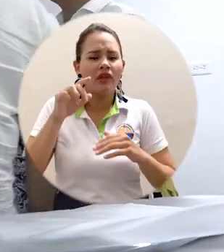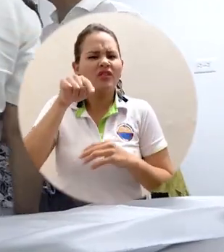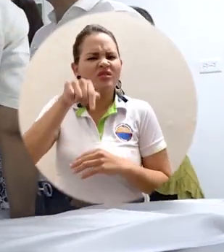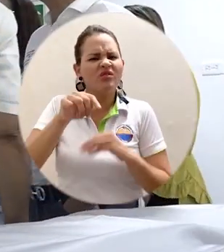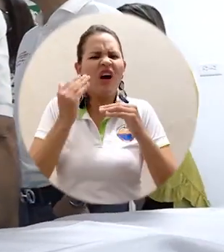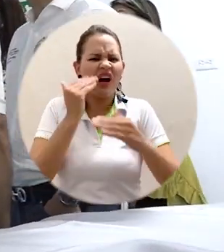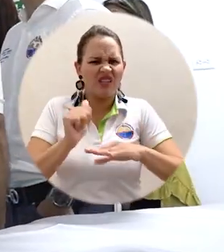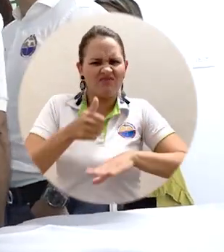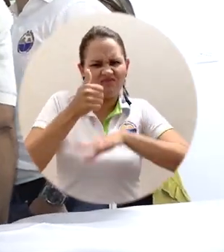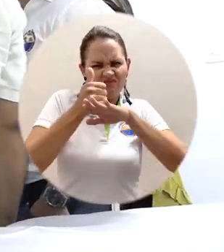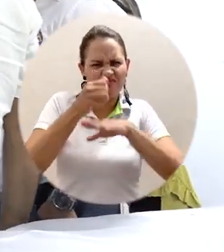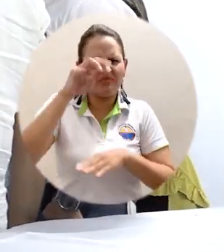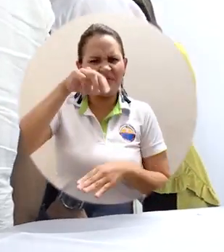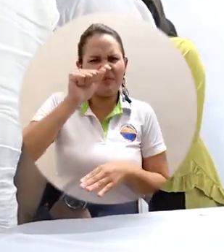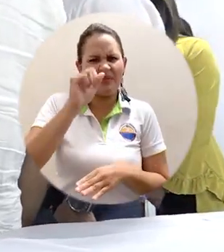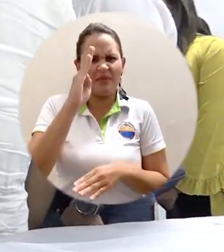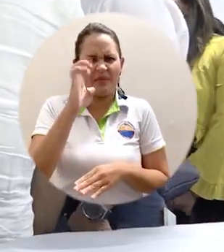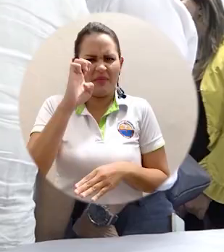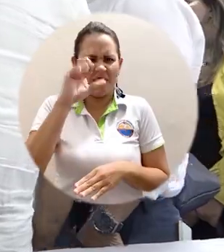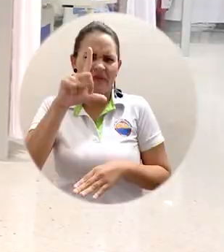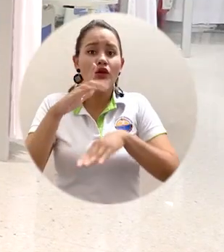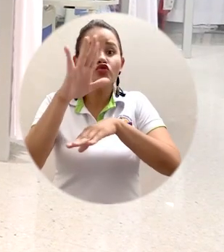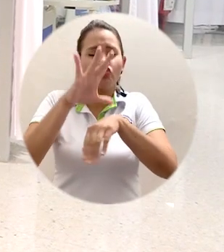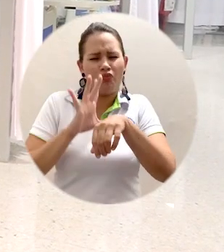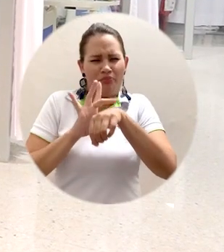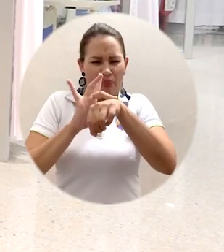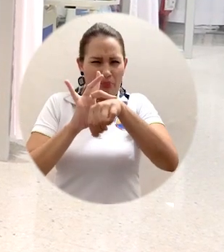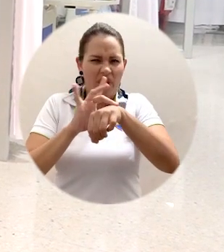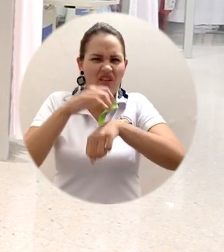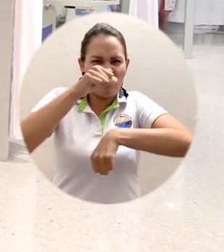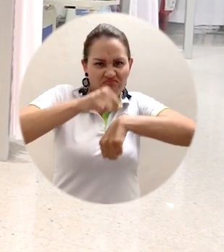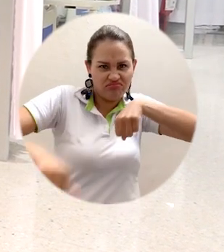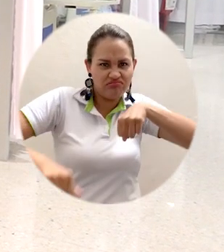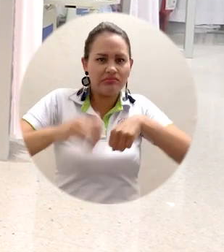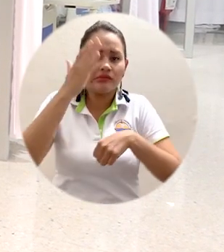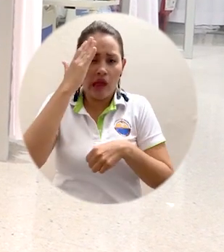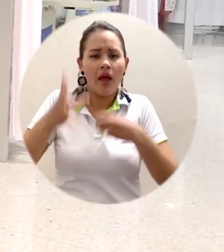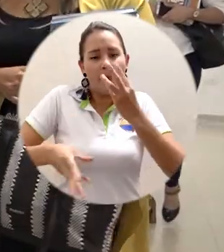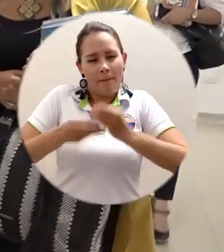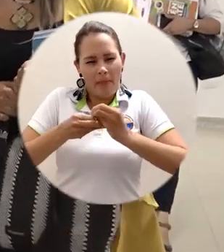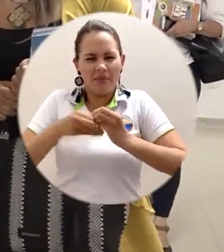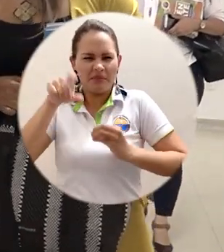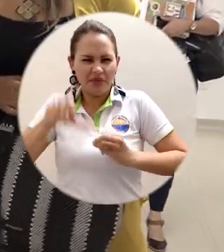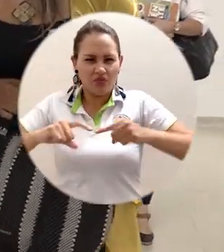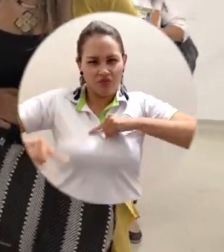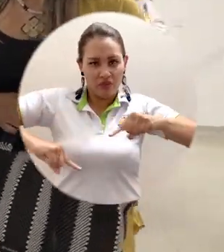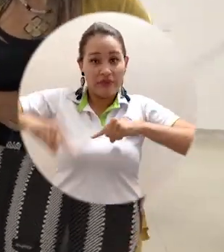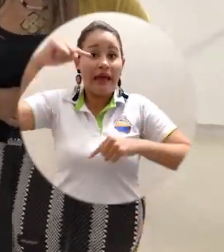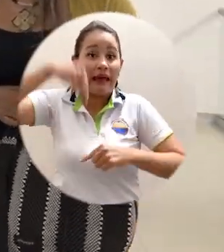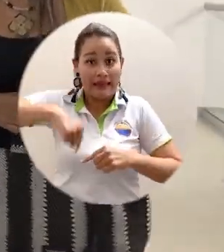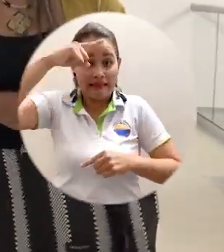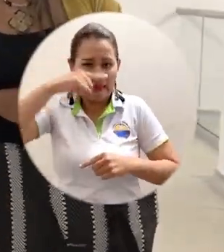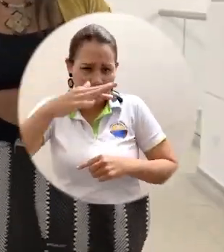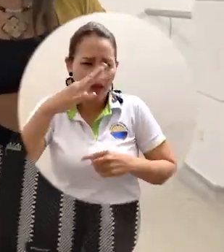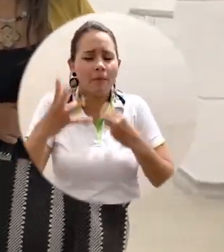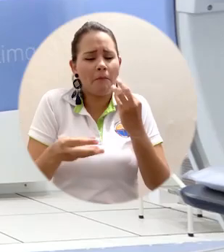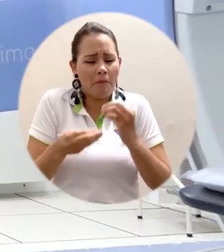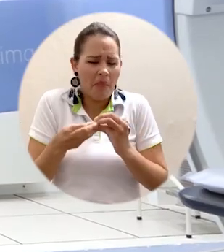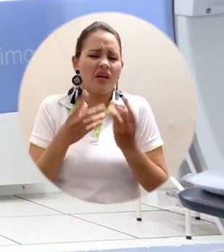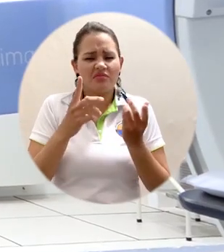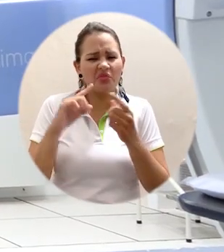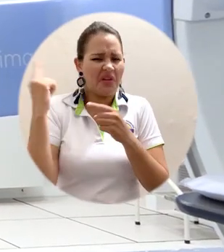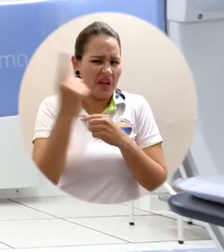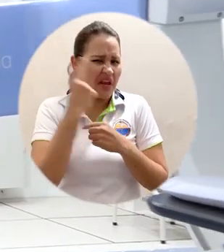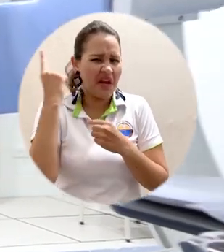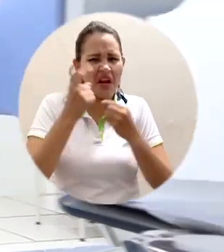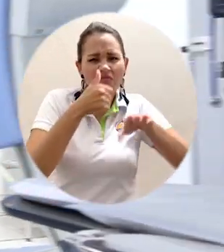Mabel Rodríguez de Cala, presidenta de Avidanti SAS, el médico especialista Mauricio Marulanda, gerente del Centro Asistencial en Santa Marta,